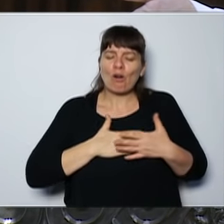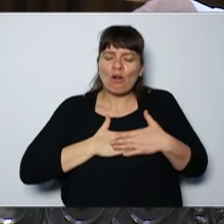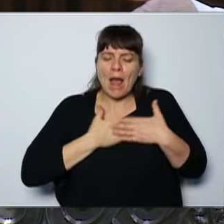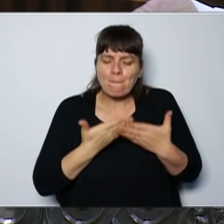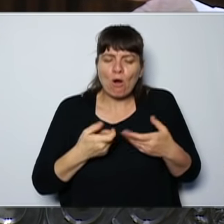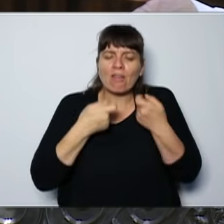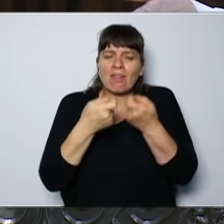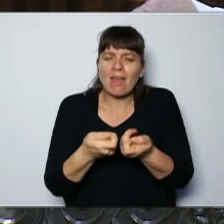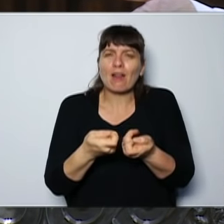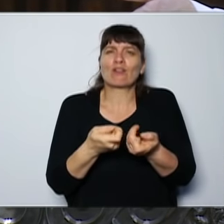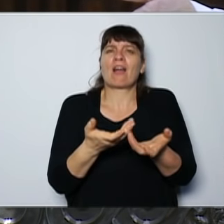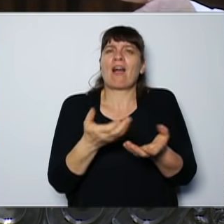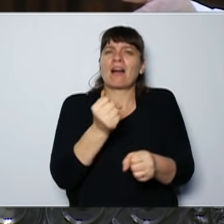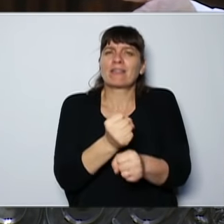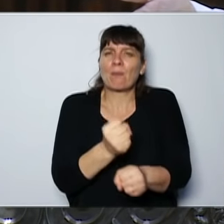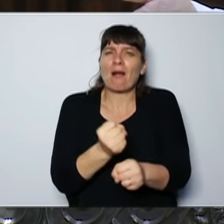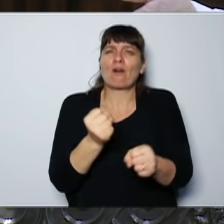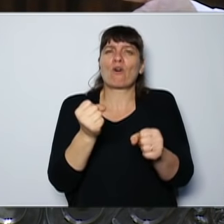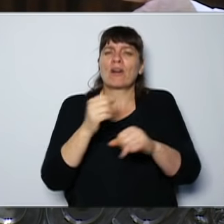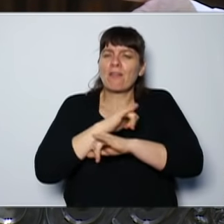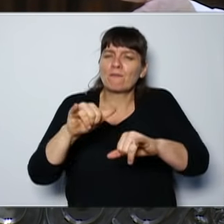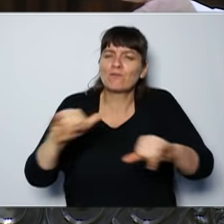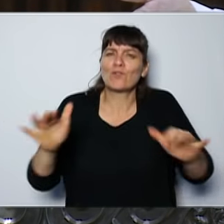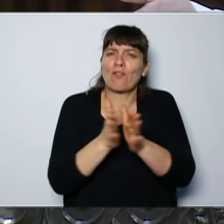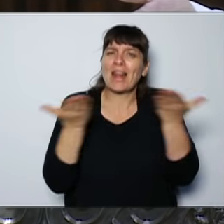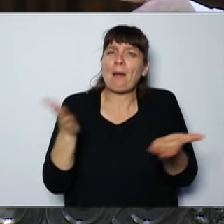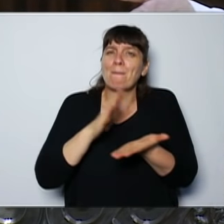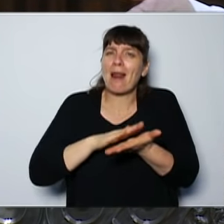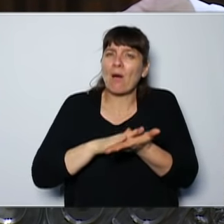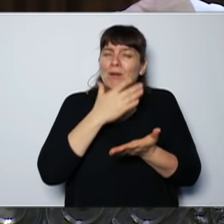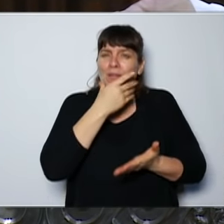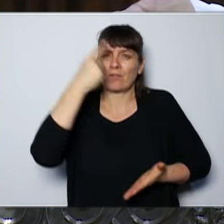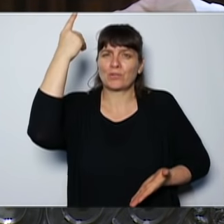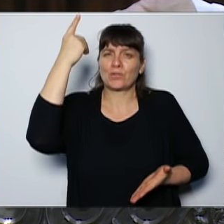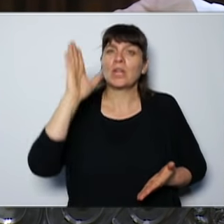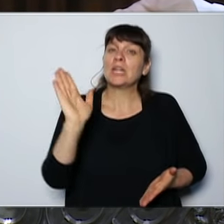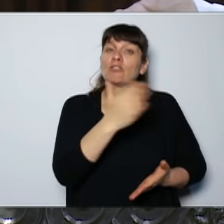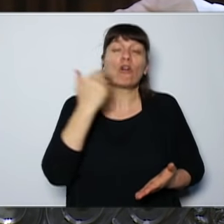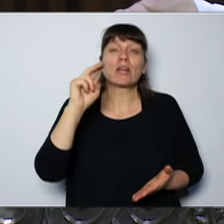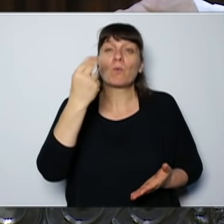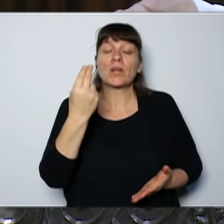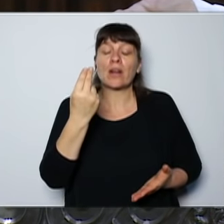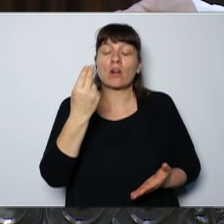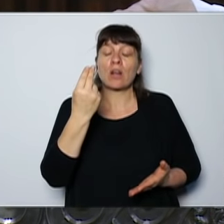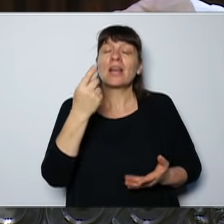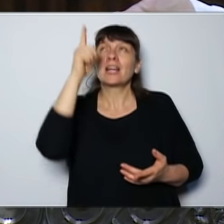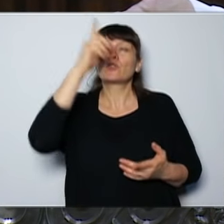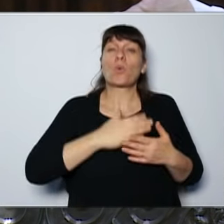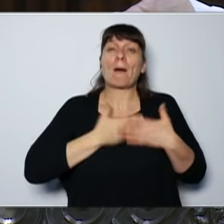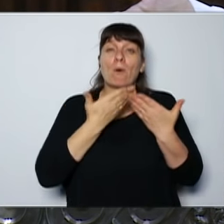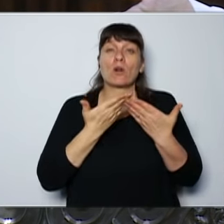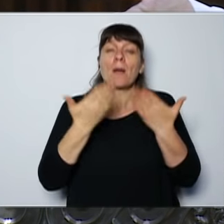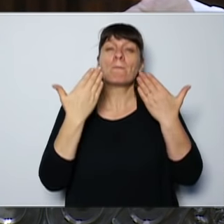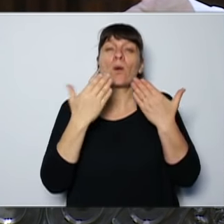amor a la edición y a la difusión de tu palabra. De todos los que han muerto en tu misericordia,